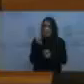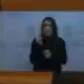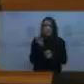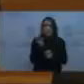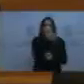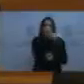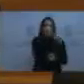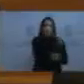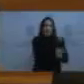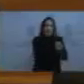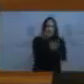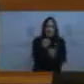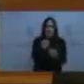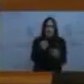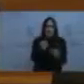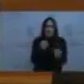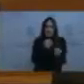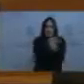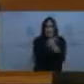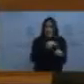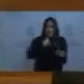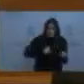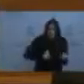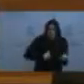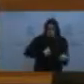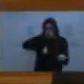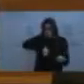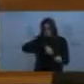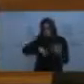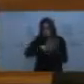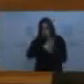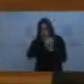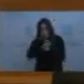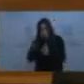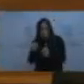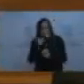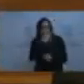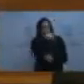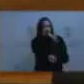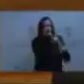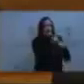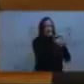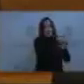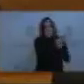Y dentro de este inciso que estoy metiendo aquí, como puedo, simplemente para contestar,